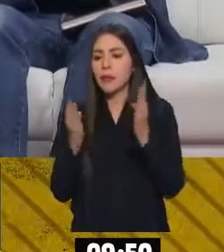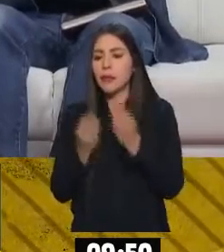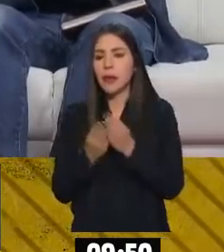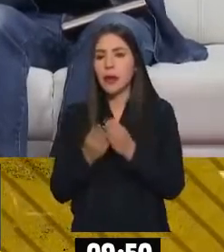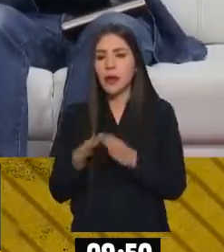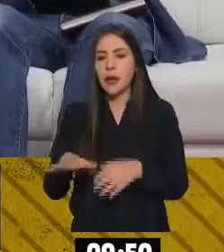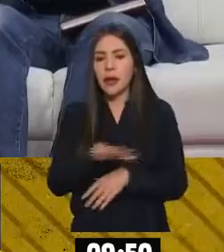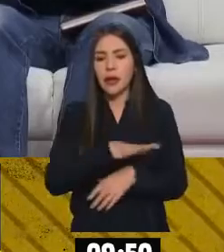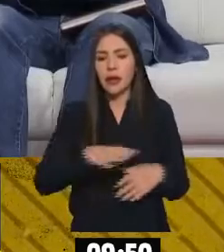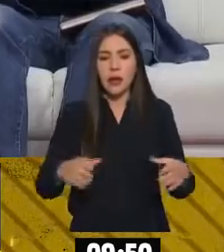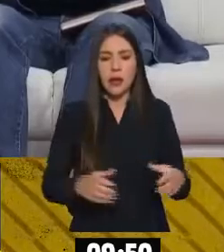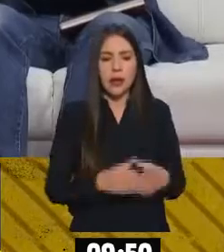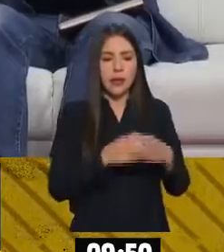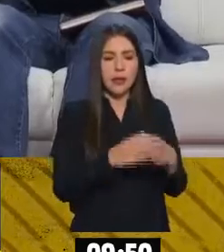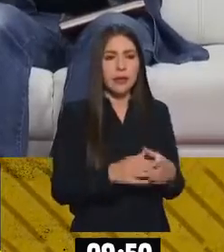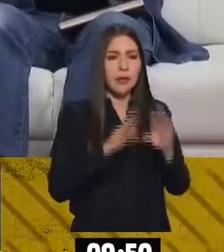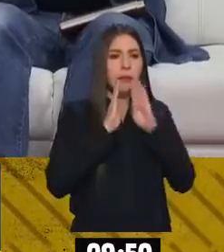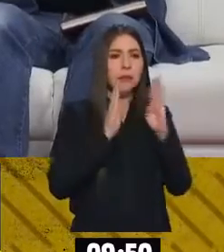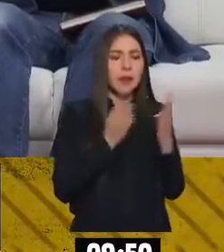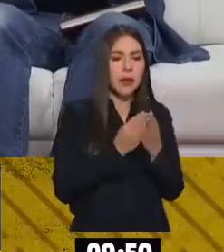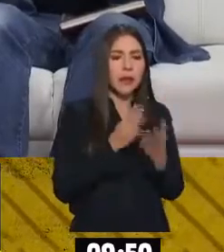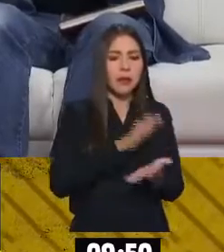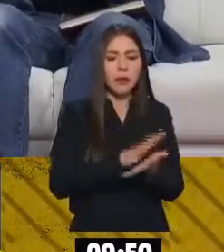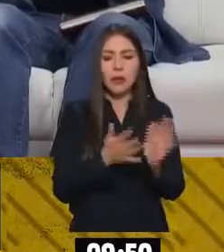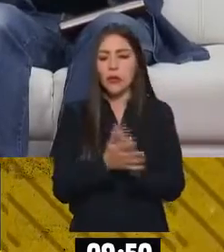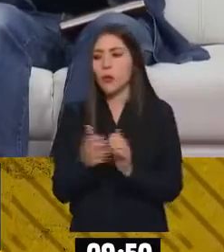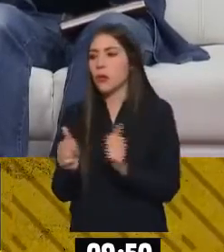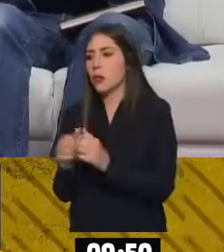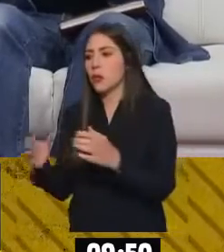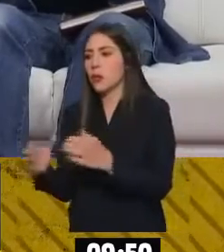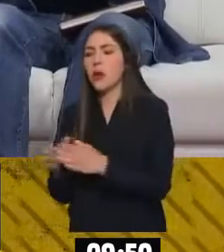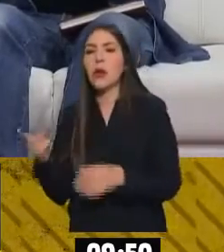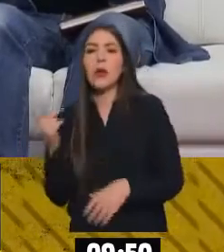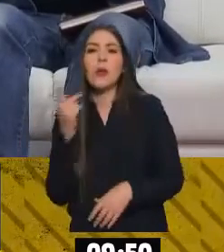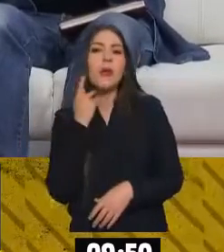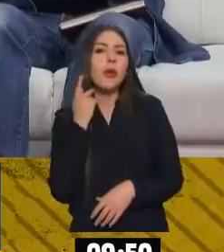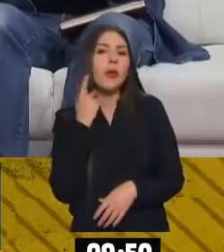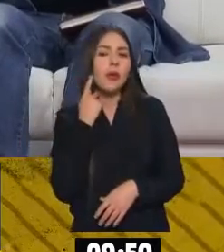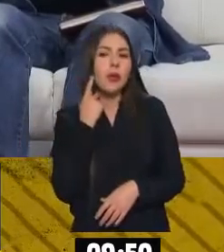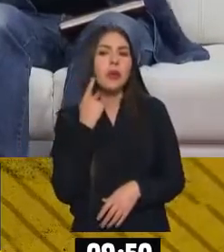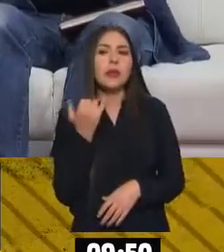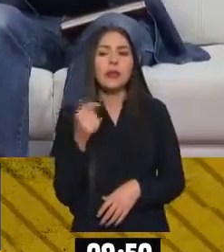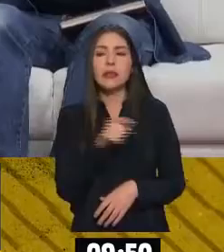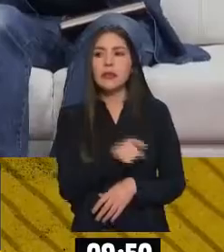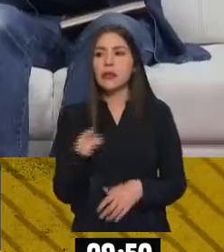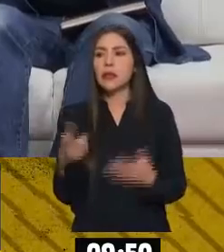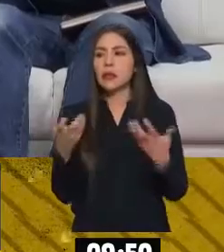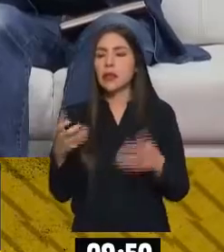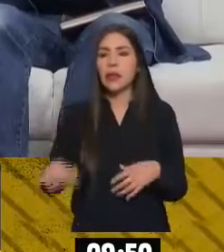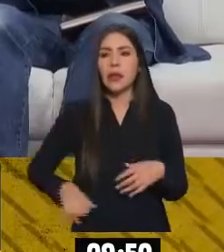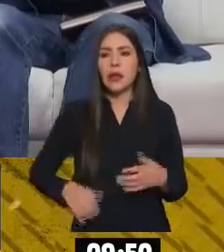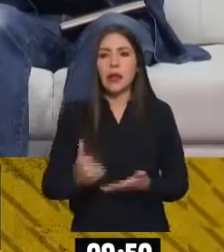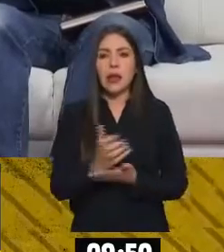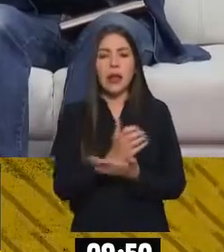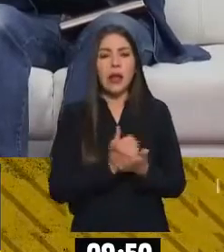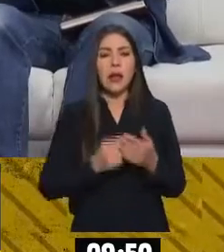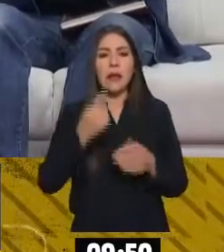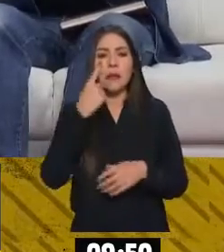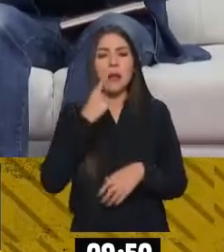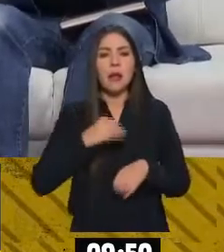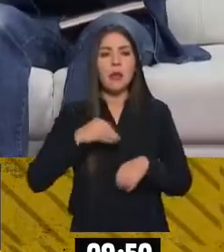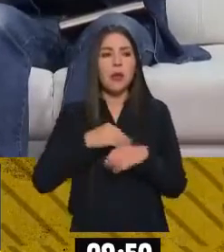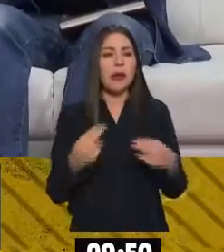la corrupción política y con los intereses muy importantes de destacar de las empresas